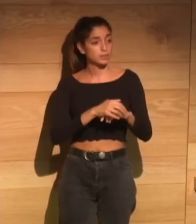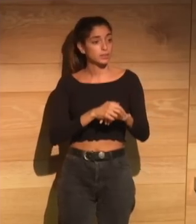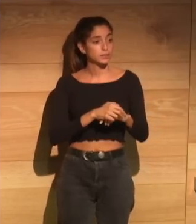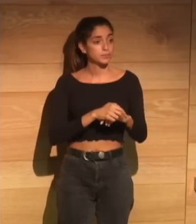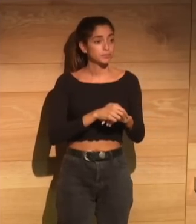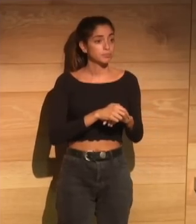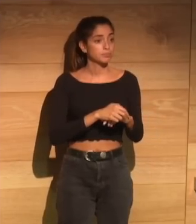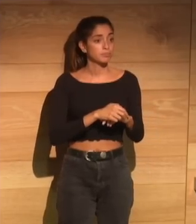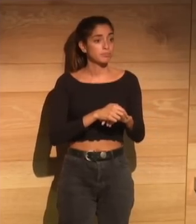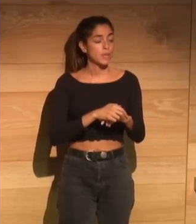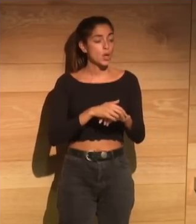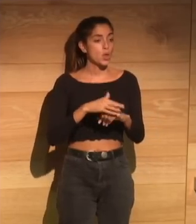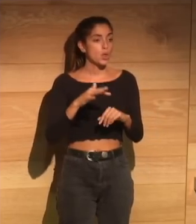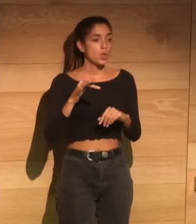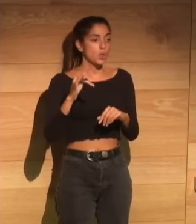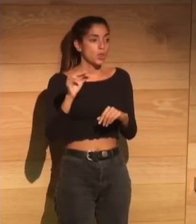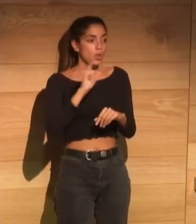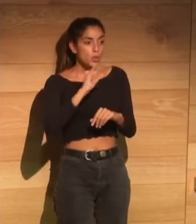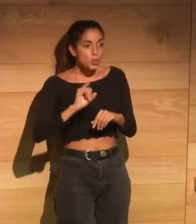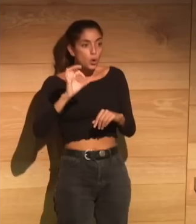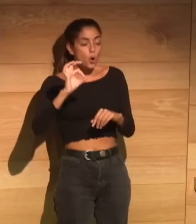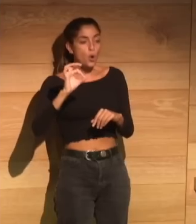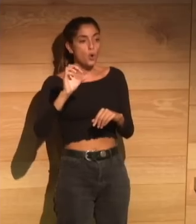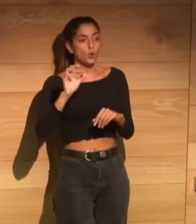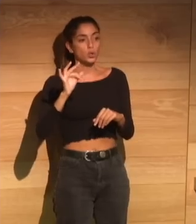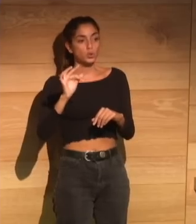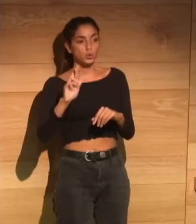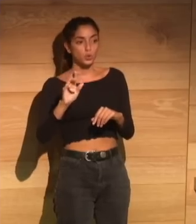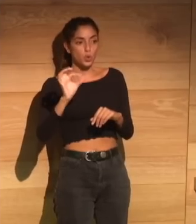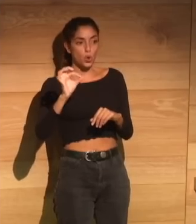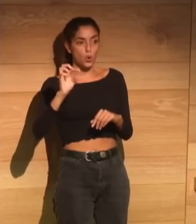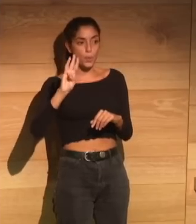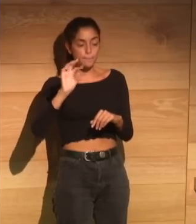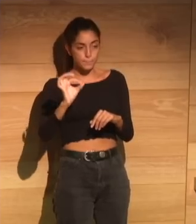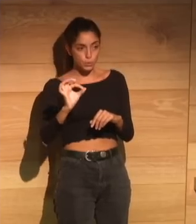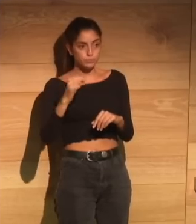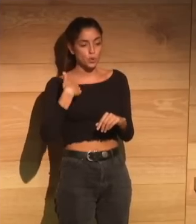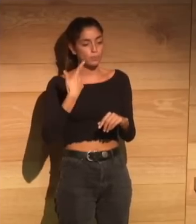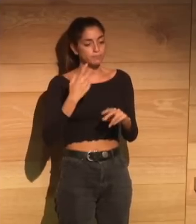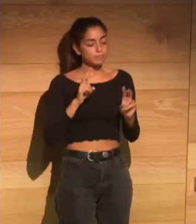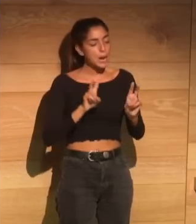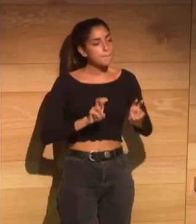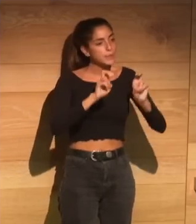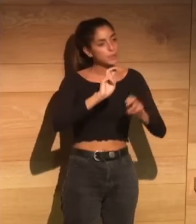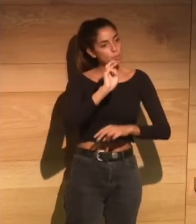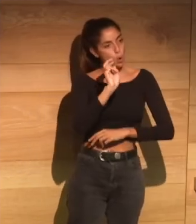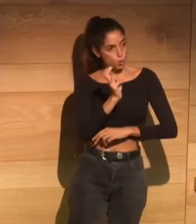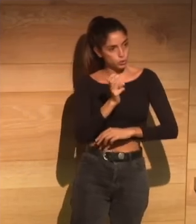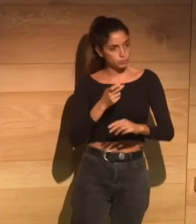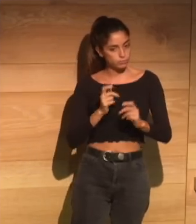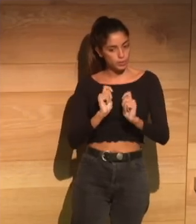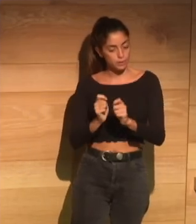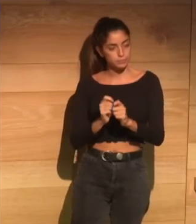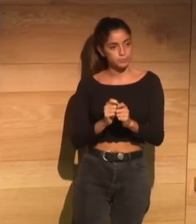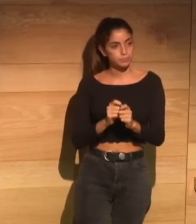Fíjate que antes de hablar del zootropo, que tienes muchas ganas de hablar de él. Estoy loco por hablar de zootropo. Te voy a hablar de otro principio, porque al final se trata de cómo puedo